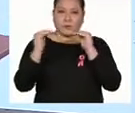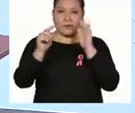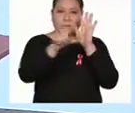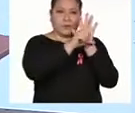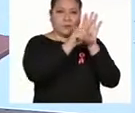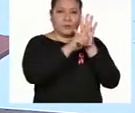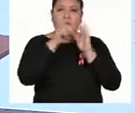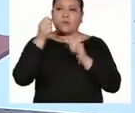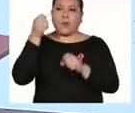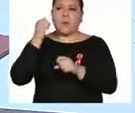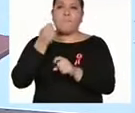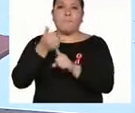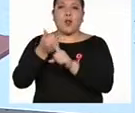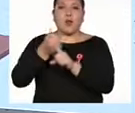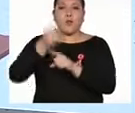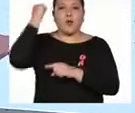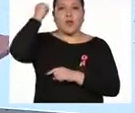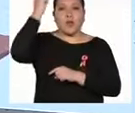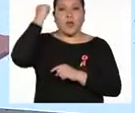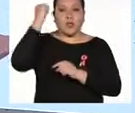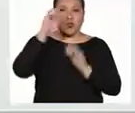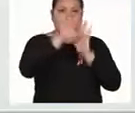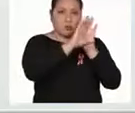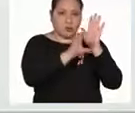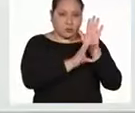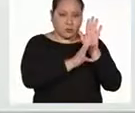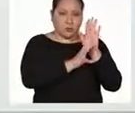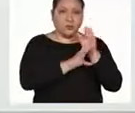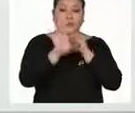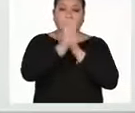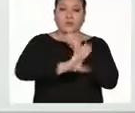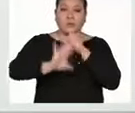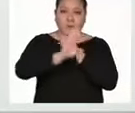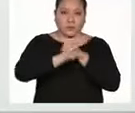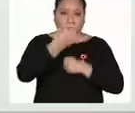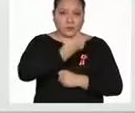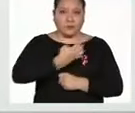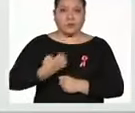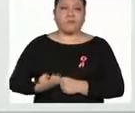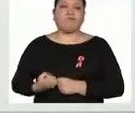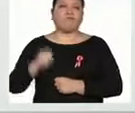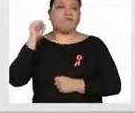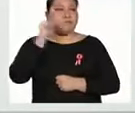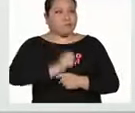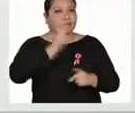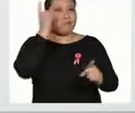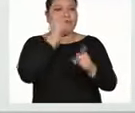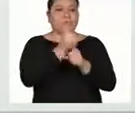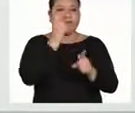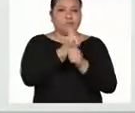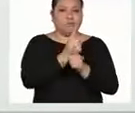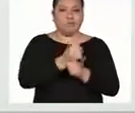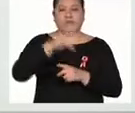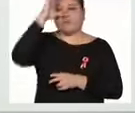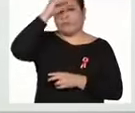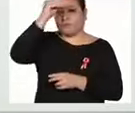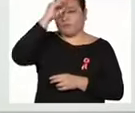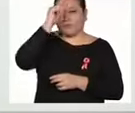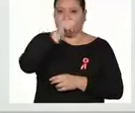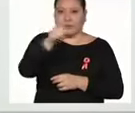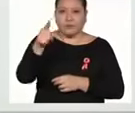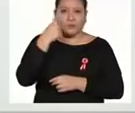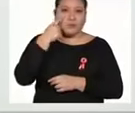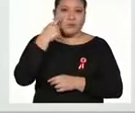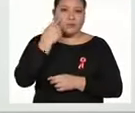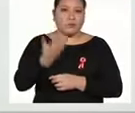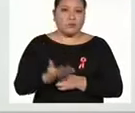es un derecho constitucional, protegido por el Estado. Efectivamente, Yanira. Chicas y chicos,